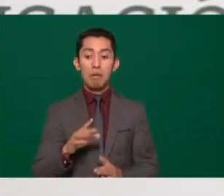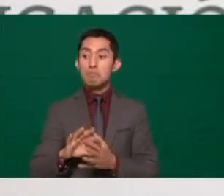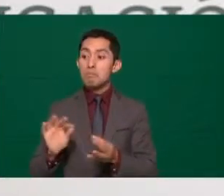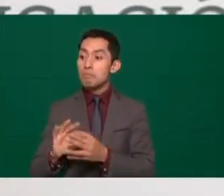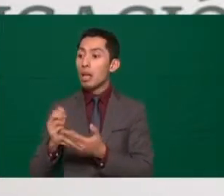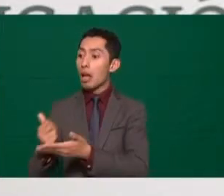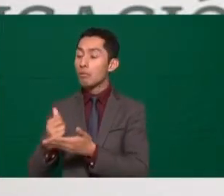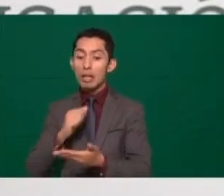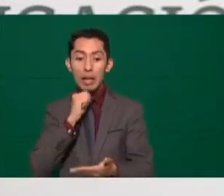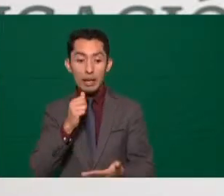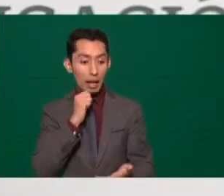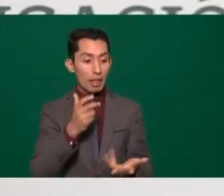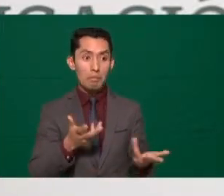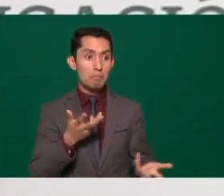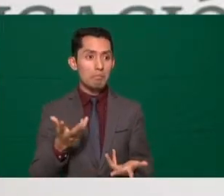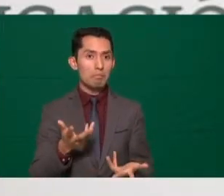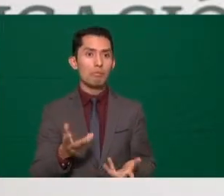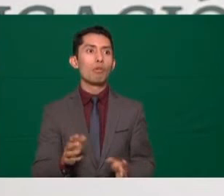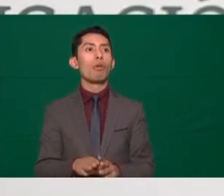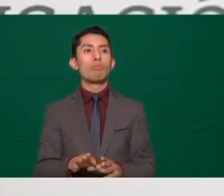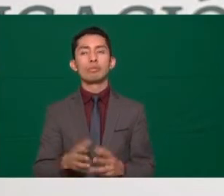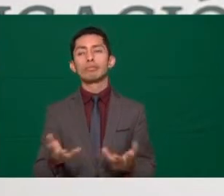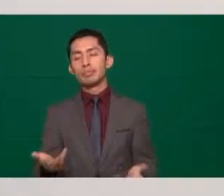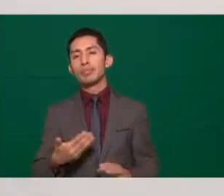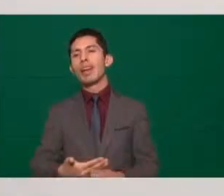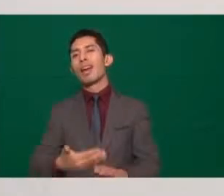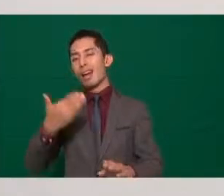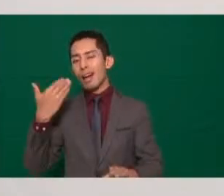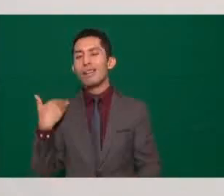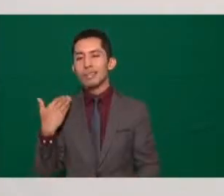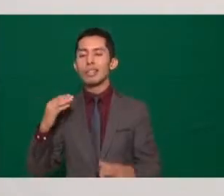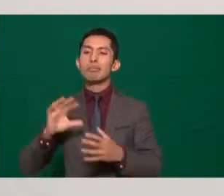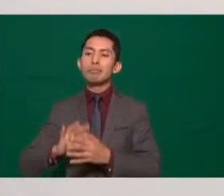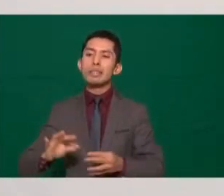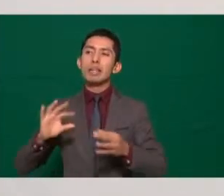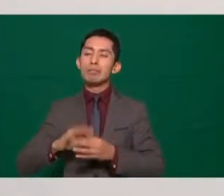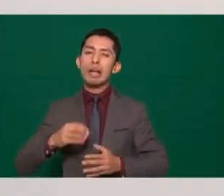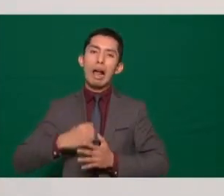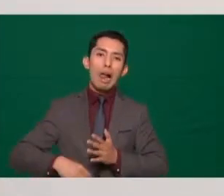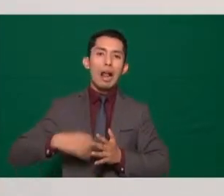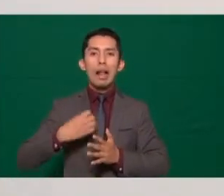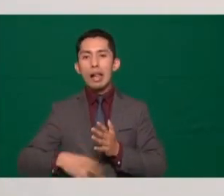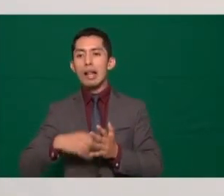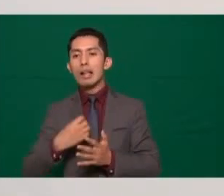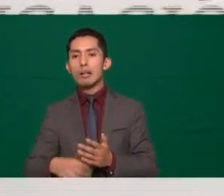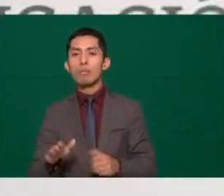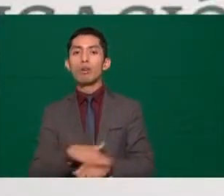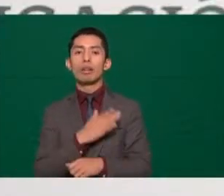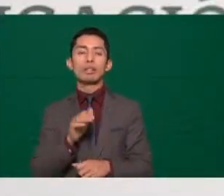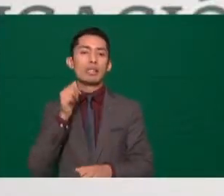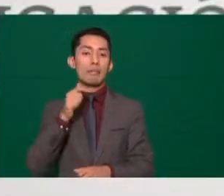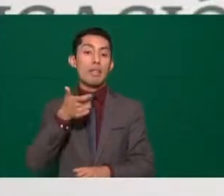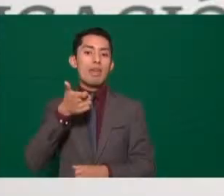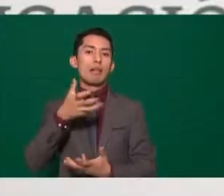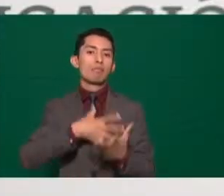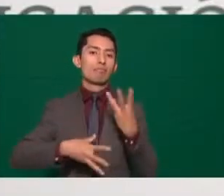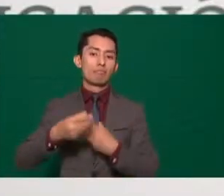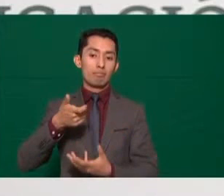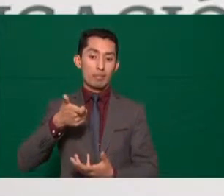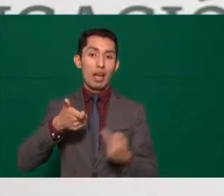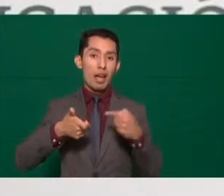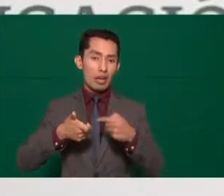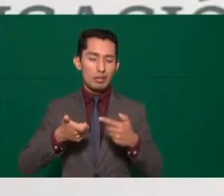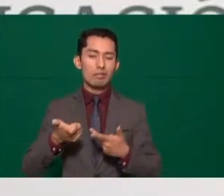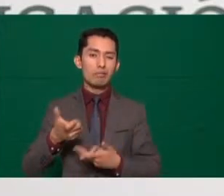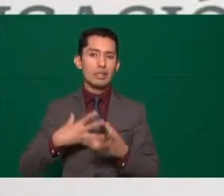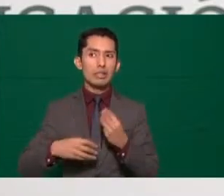formas de querer justificar el destinar siempre el presupuesto a